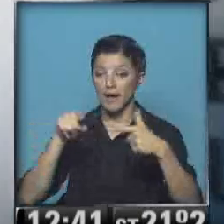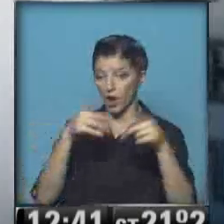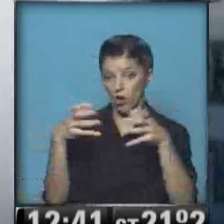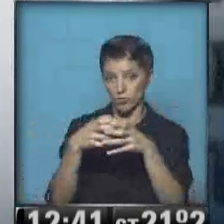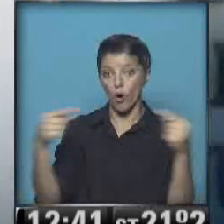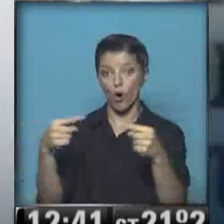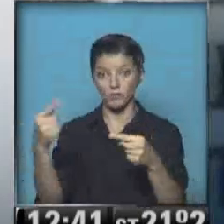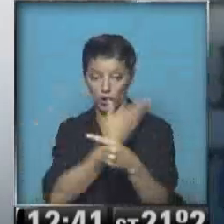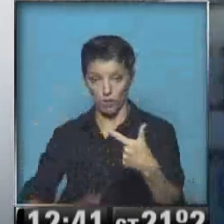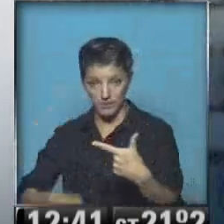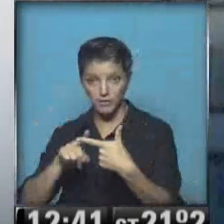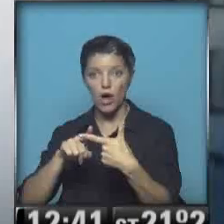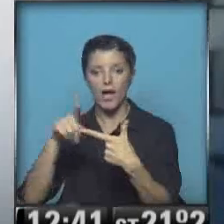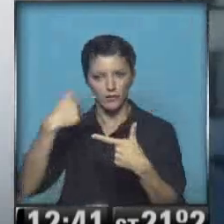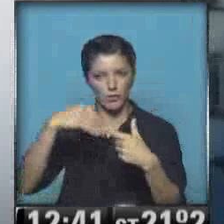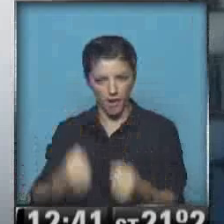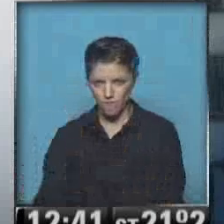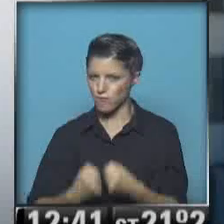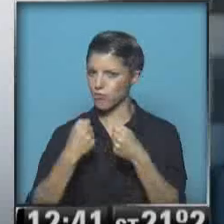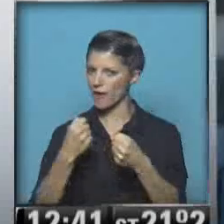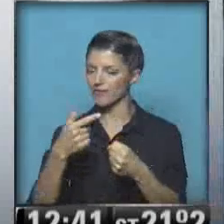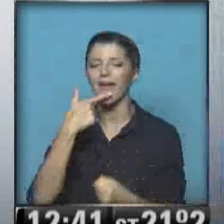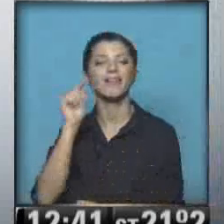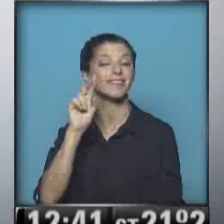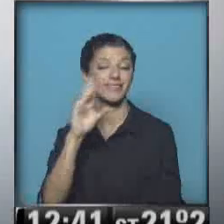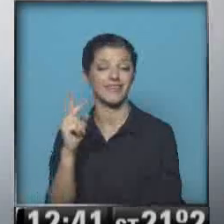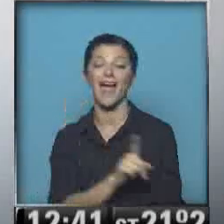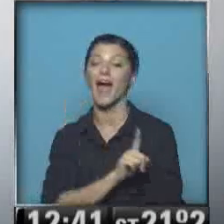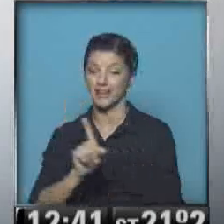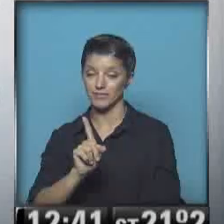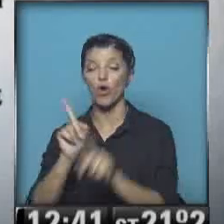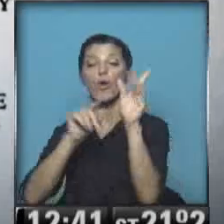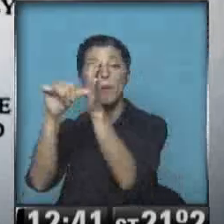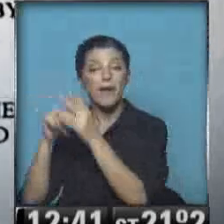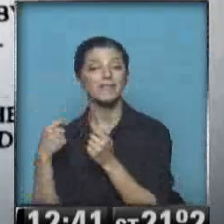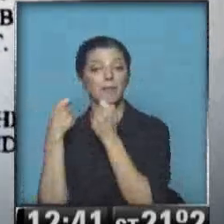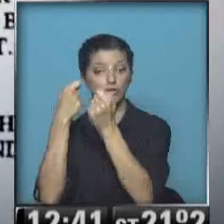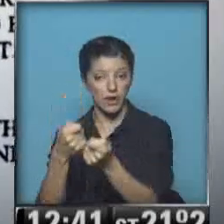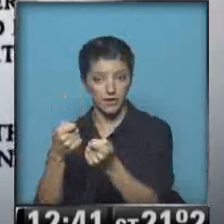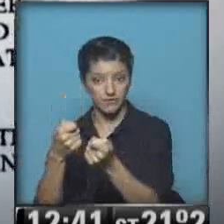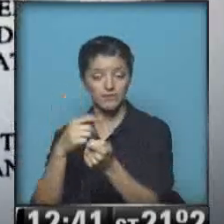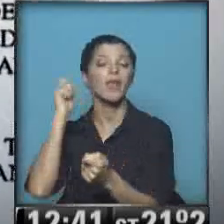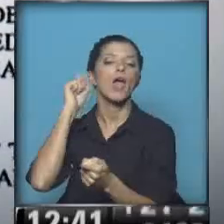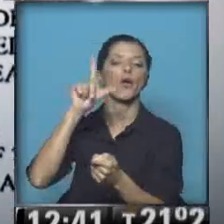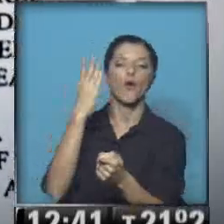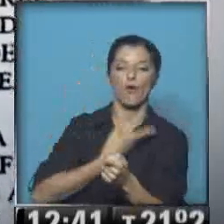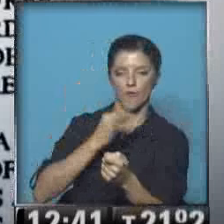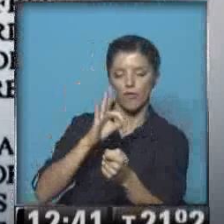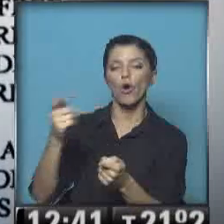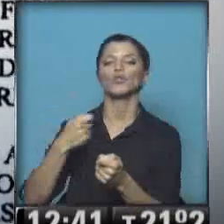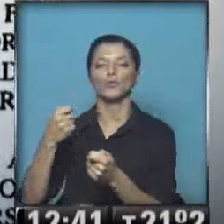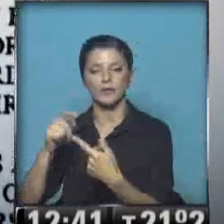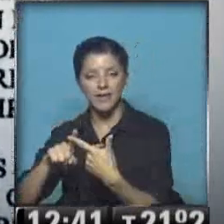opositoras pretenden hacerse fuertes en el este de Siria con el apoyo de los países occidentales los estados del Golfo y Turquía y que